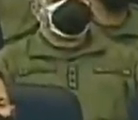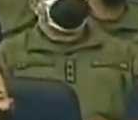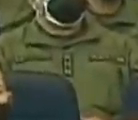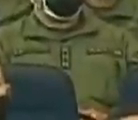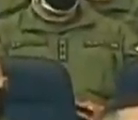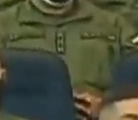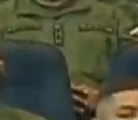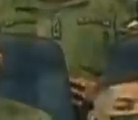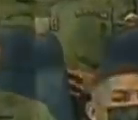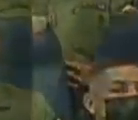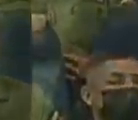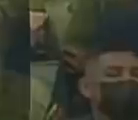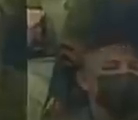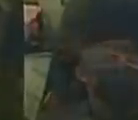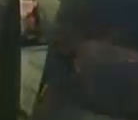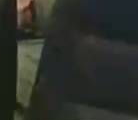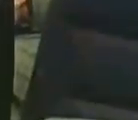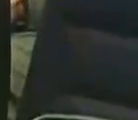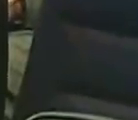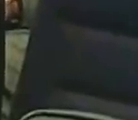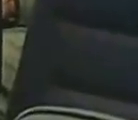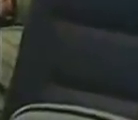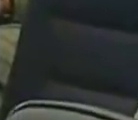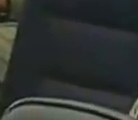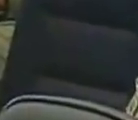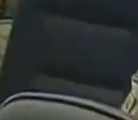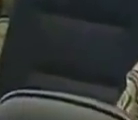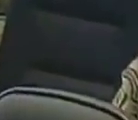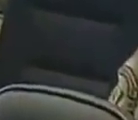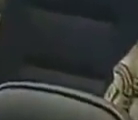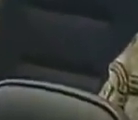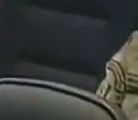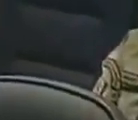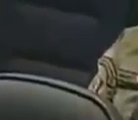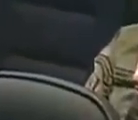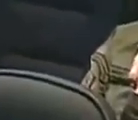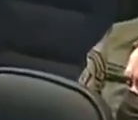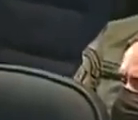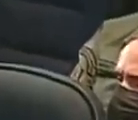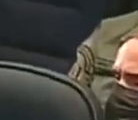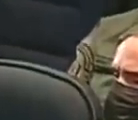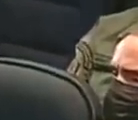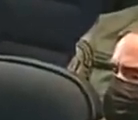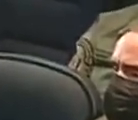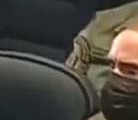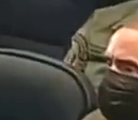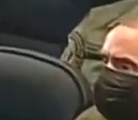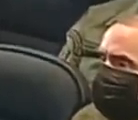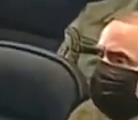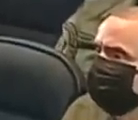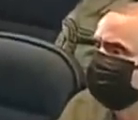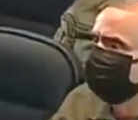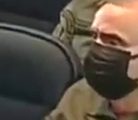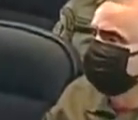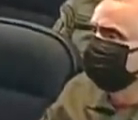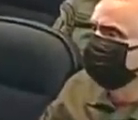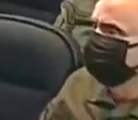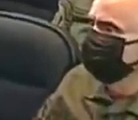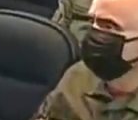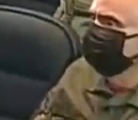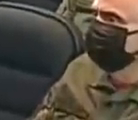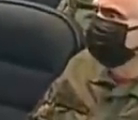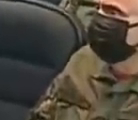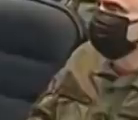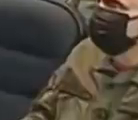para impartir la visión, las órdenes a los jefes militares de